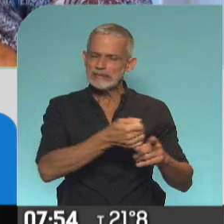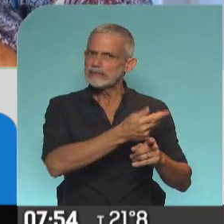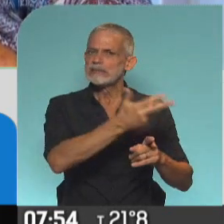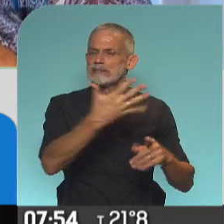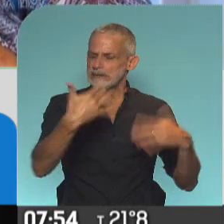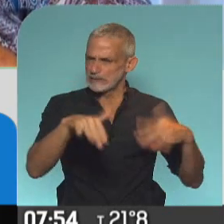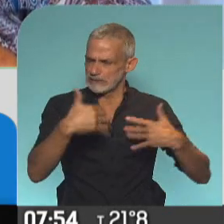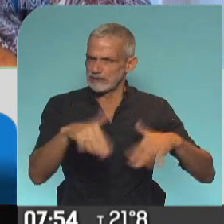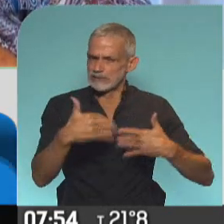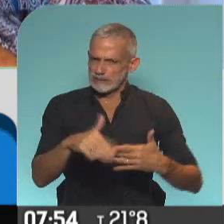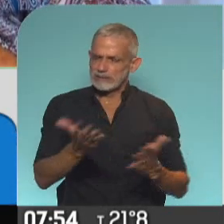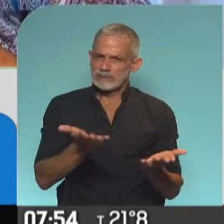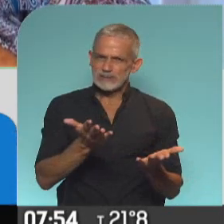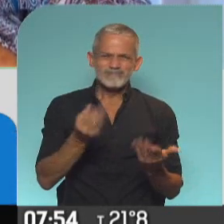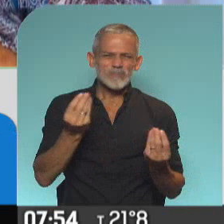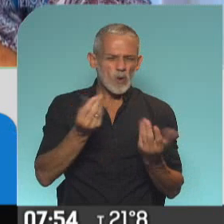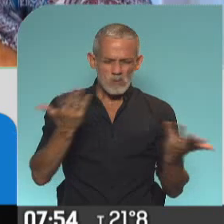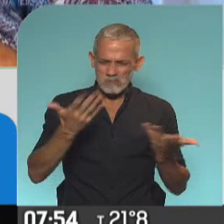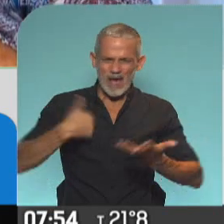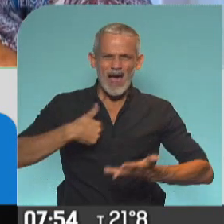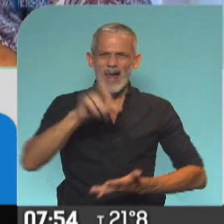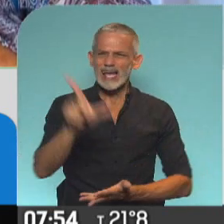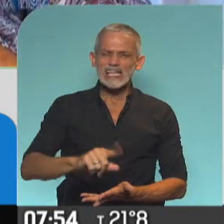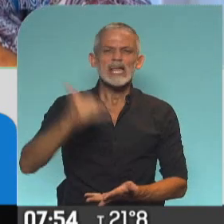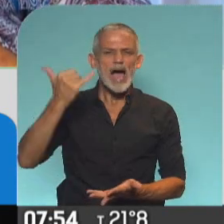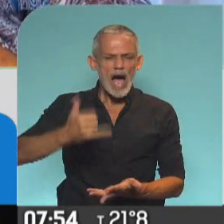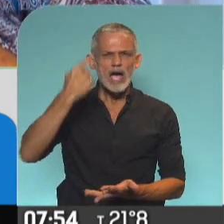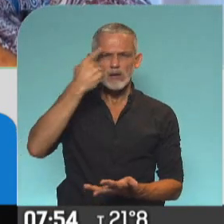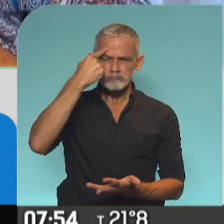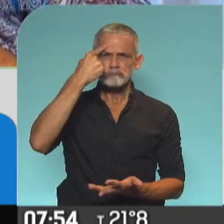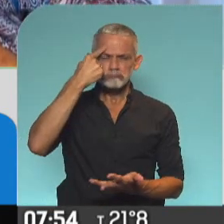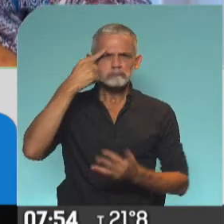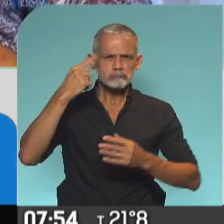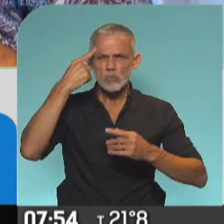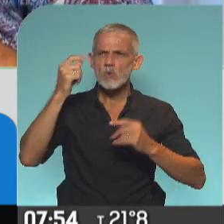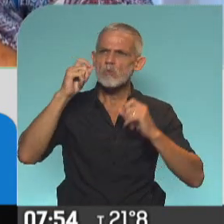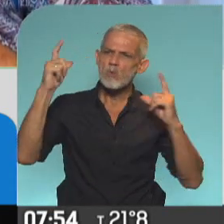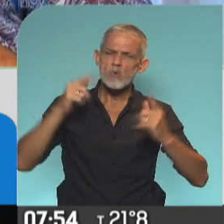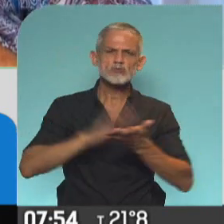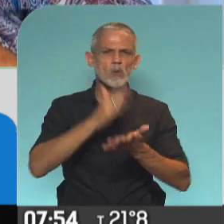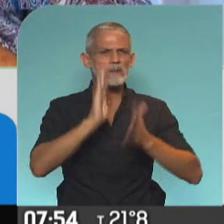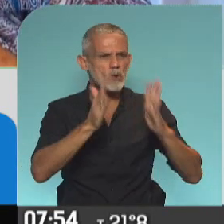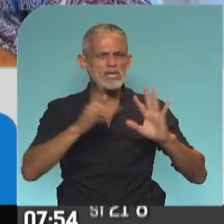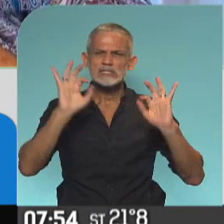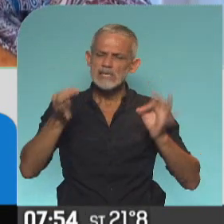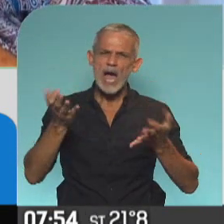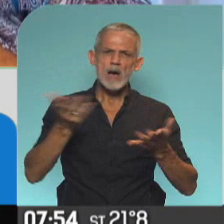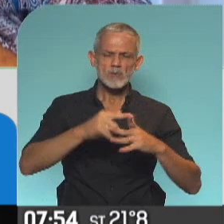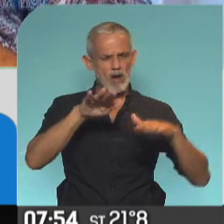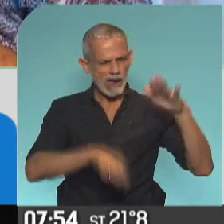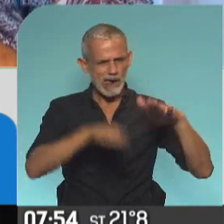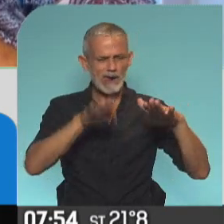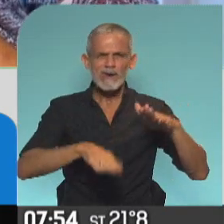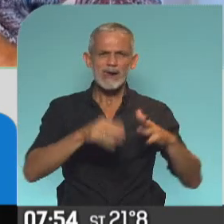tanto y pensaba cómo puede ser, ¿no? En un país donde hay una conciencia cada vez mayor sobre las violencias, sobre la desigualdad